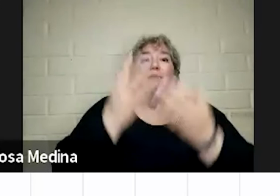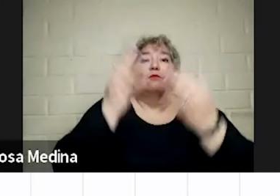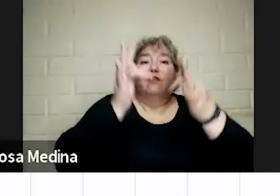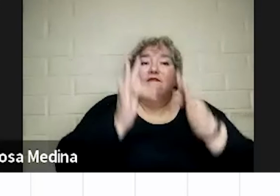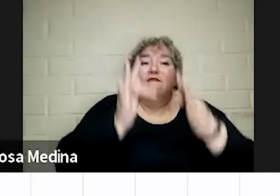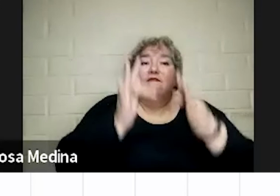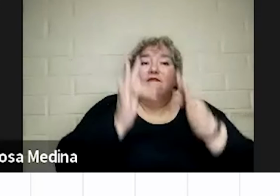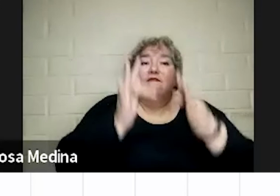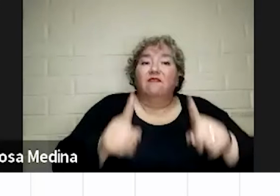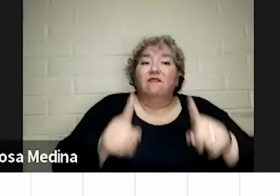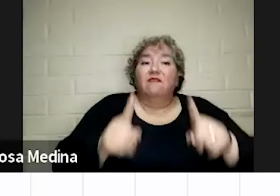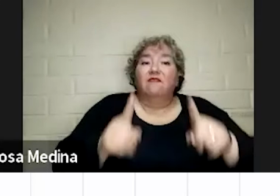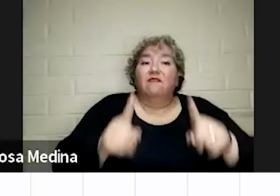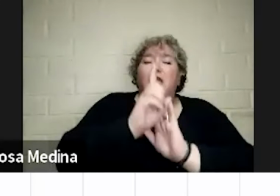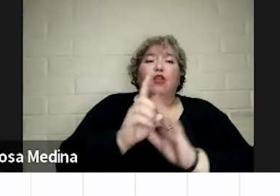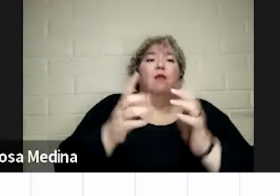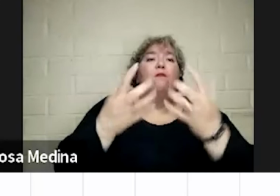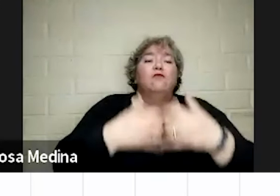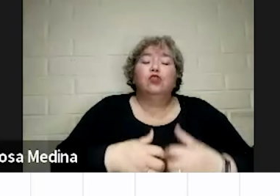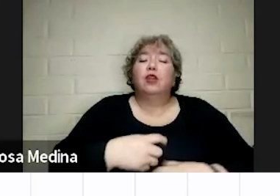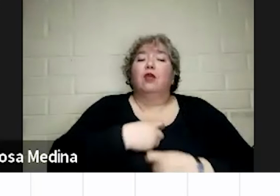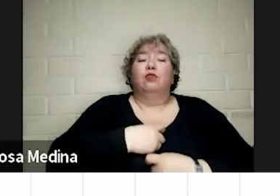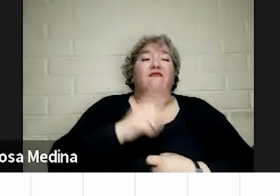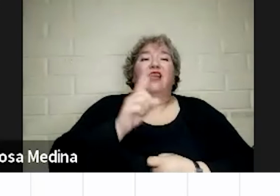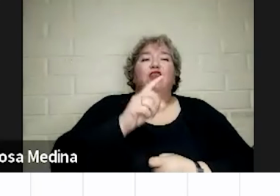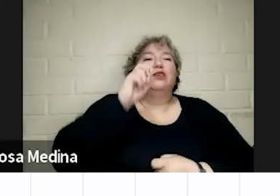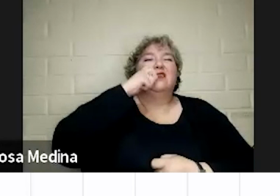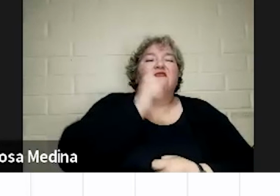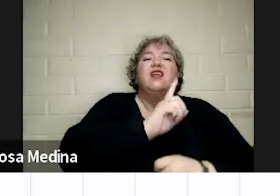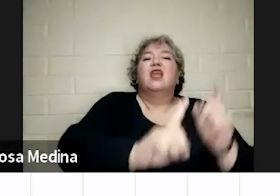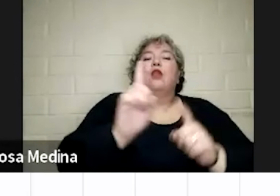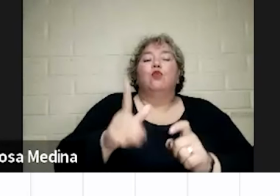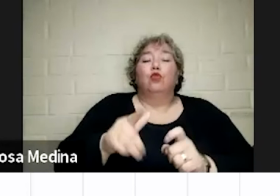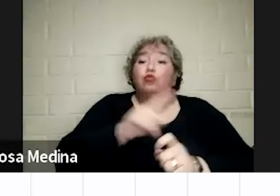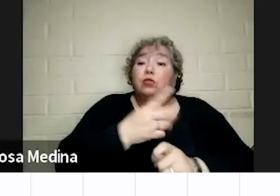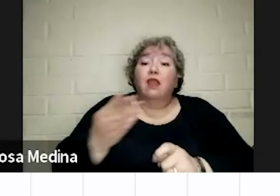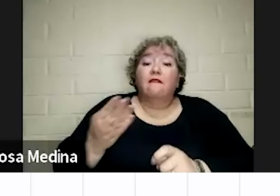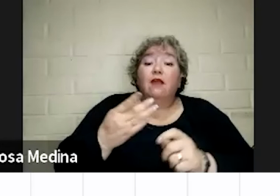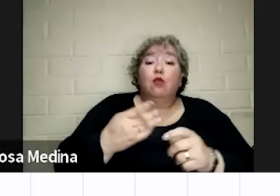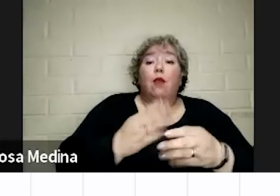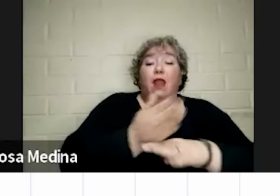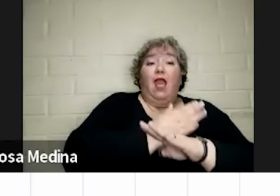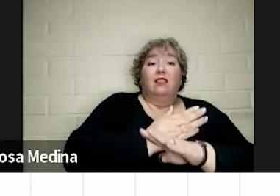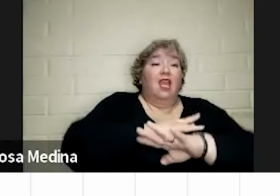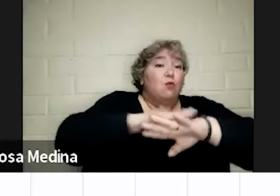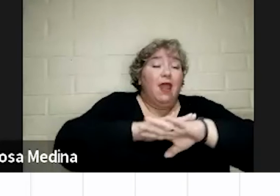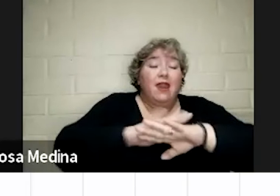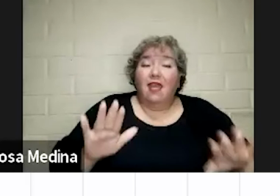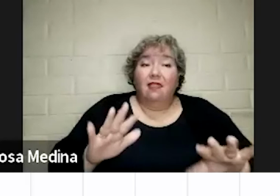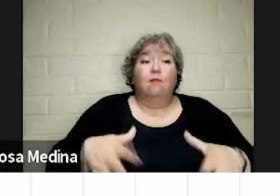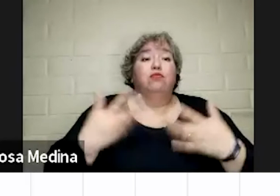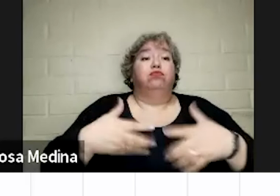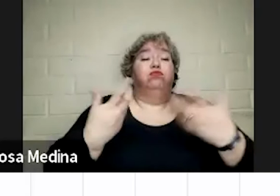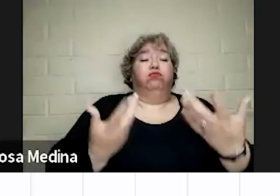funciones ejecutivas. No es que alguien no las va a desarrollar. De hecho, si ustedes evalúan a los niños a principio de año y no hacen nada para promover las funciones